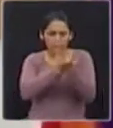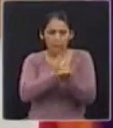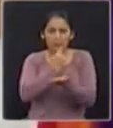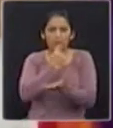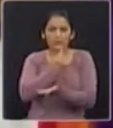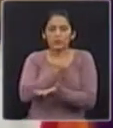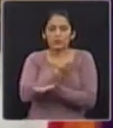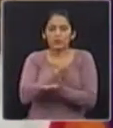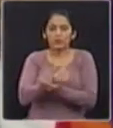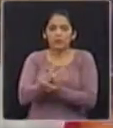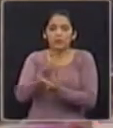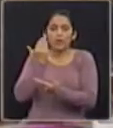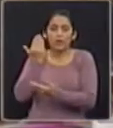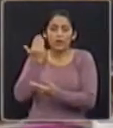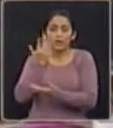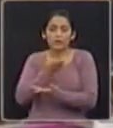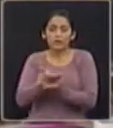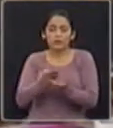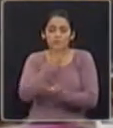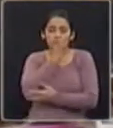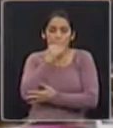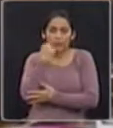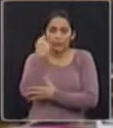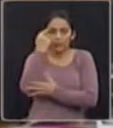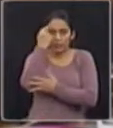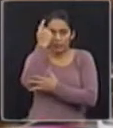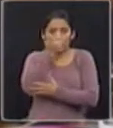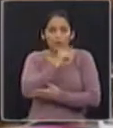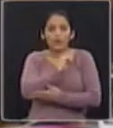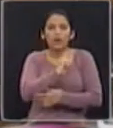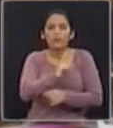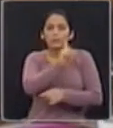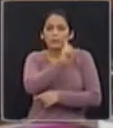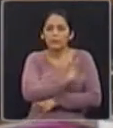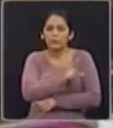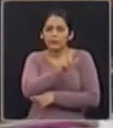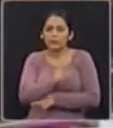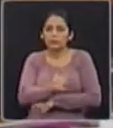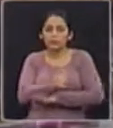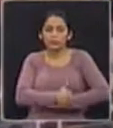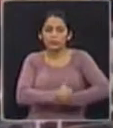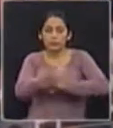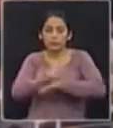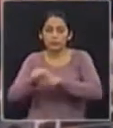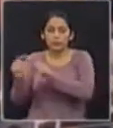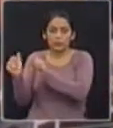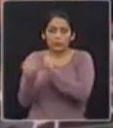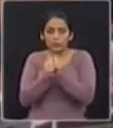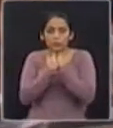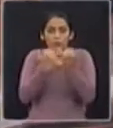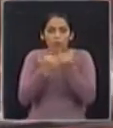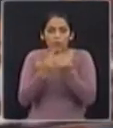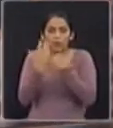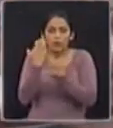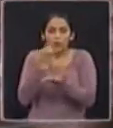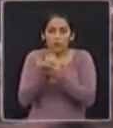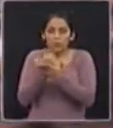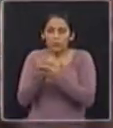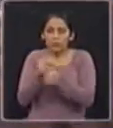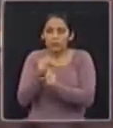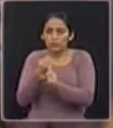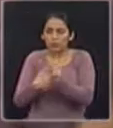integraron el gobierno del expresidente de la República, Rafael Correa, por considerar que son los responsables de la situación del país. Y para